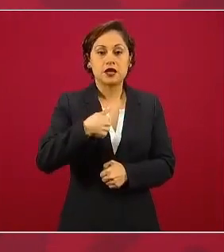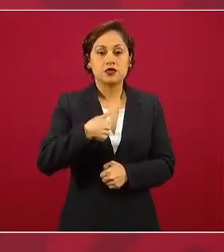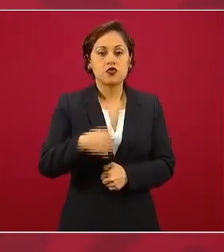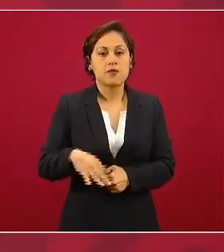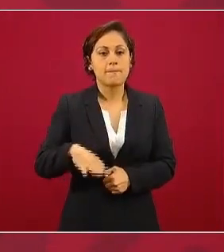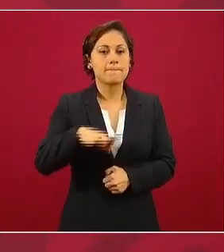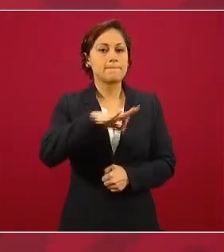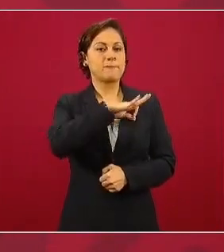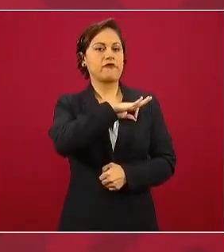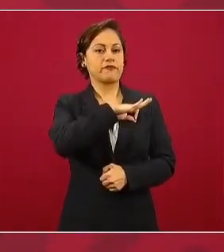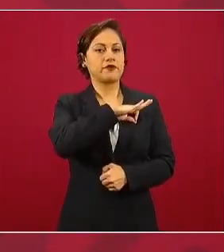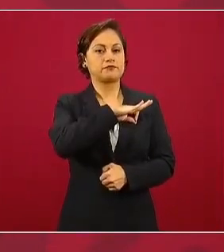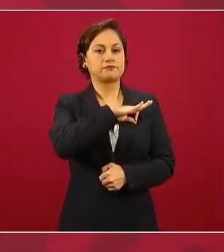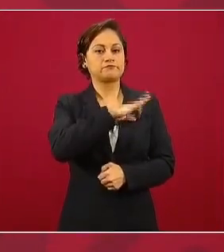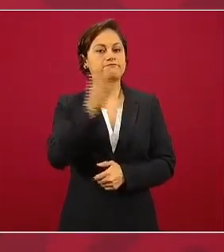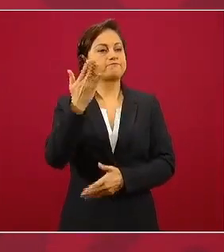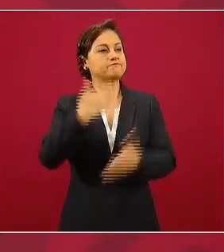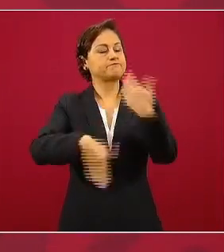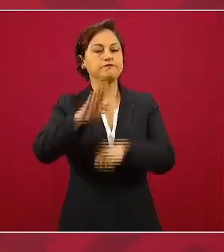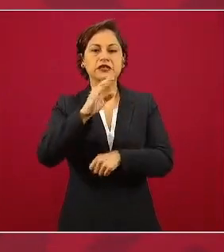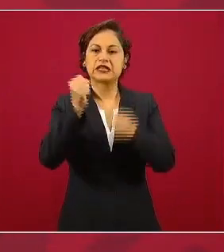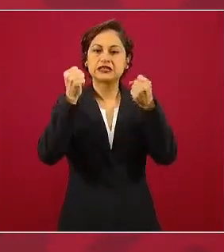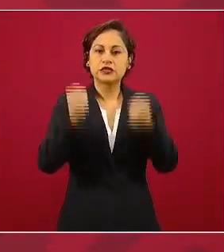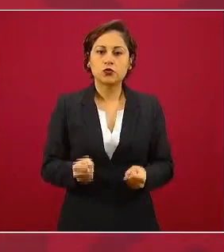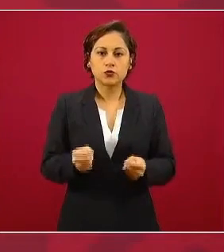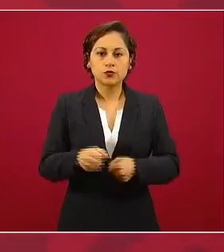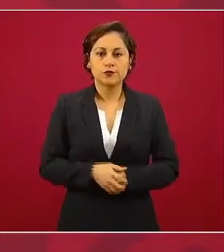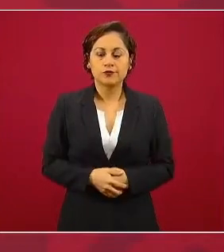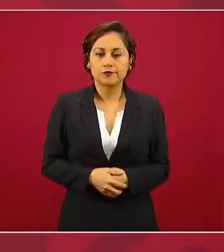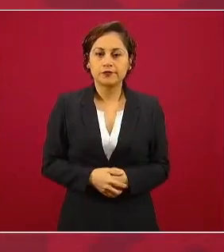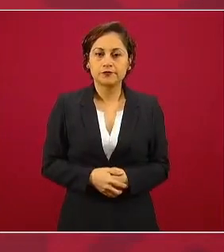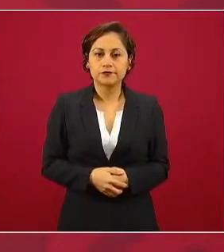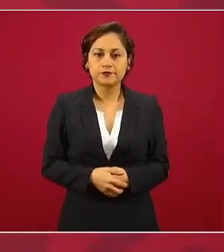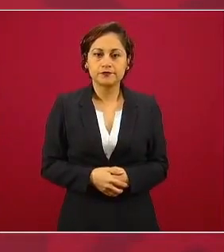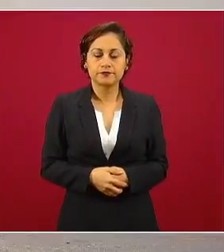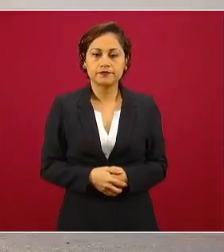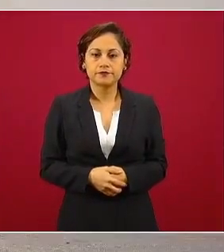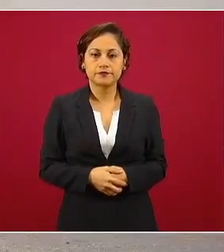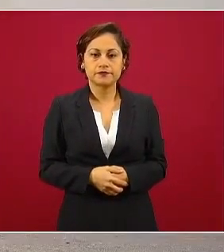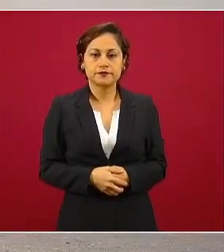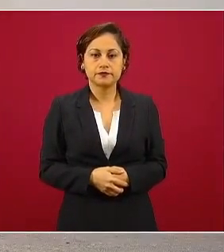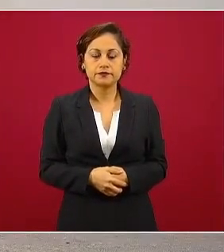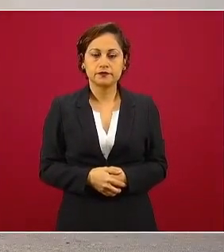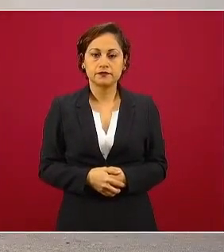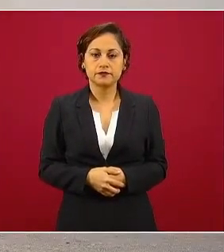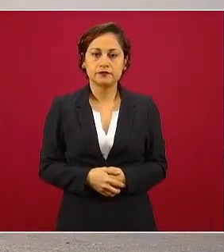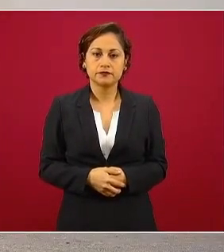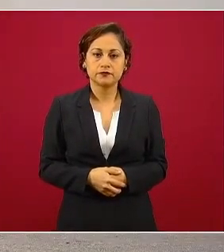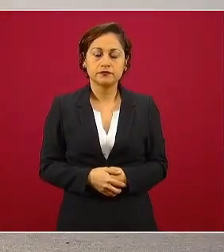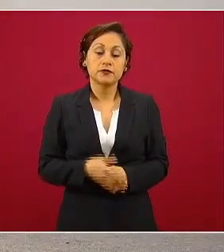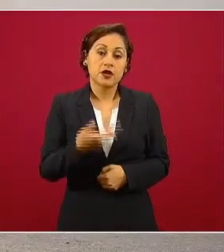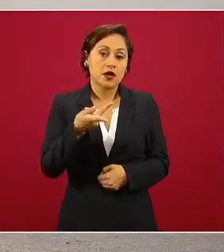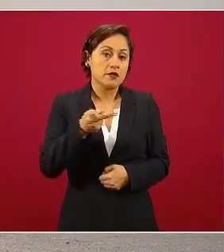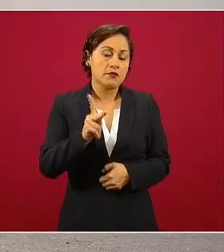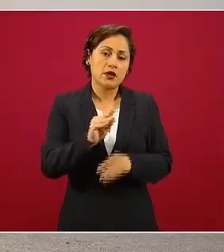salir adelante, ¿no? De todas maneras, nuestro